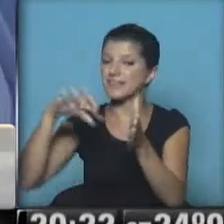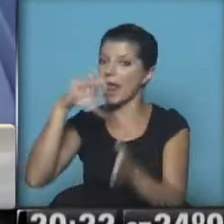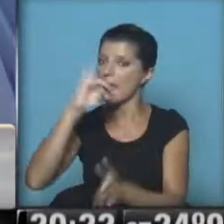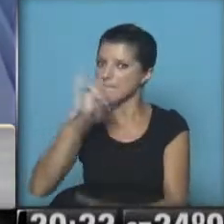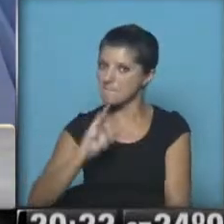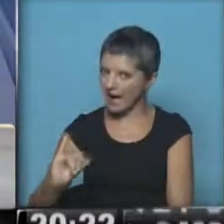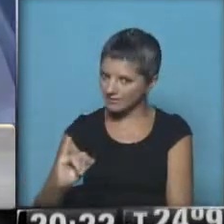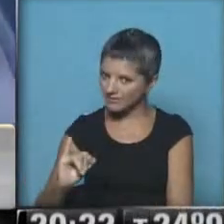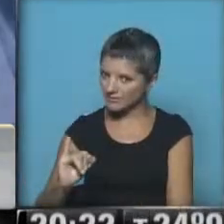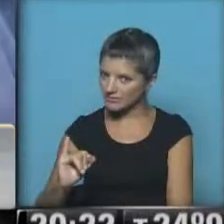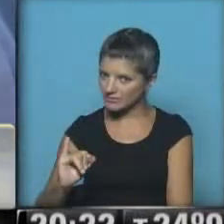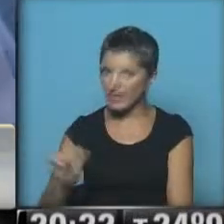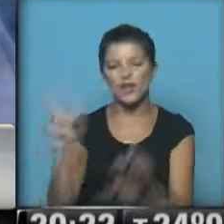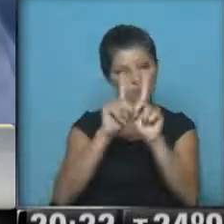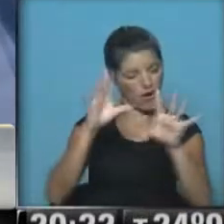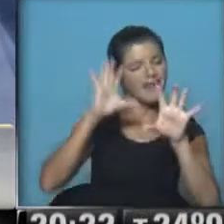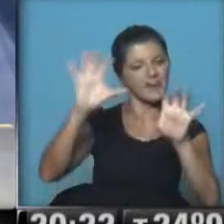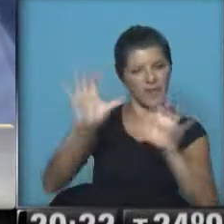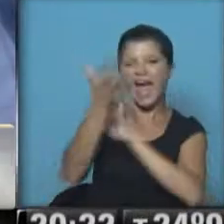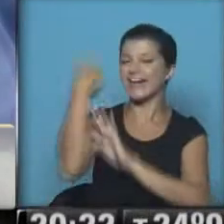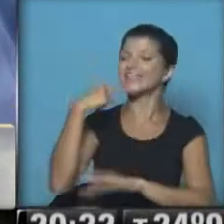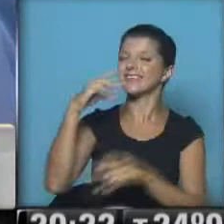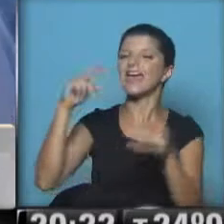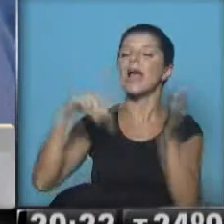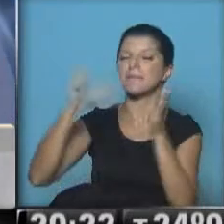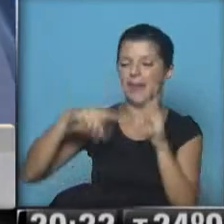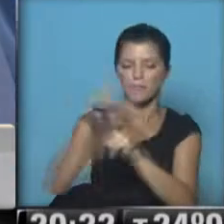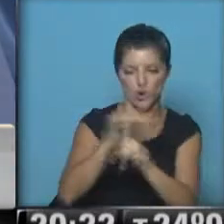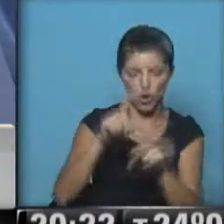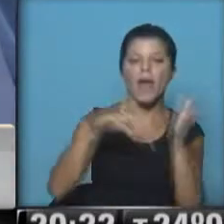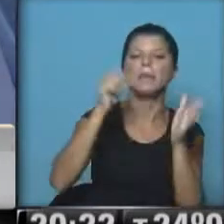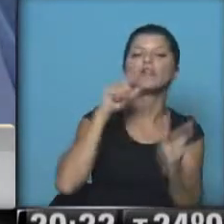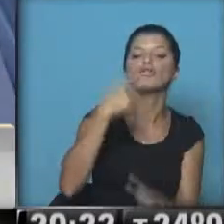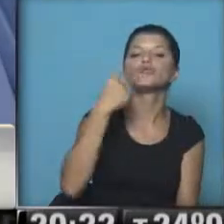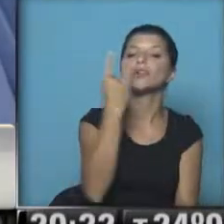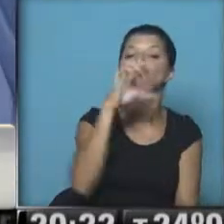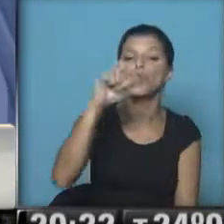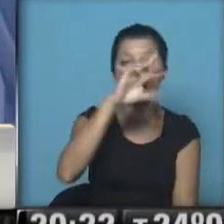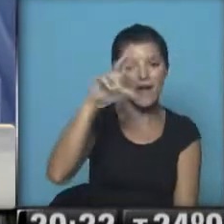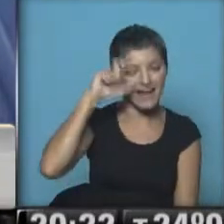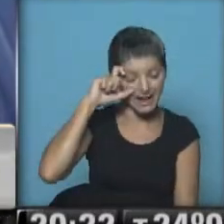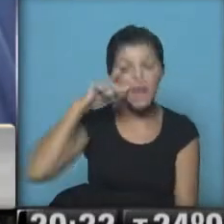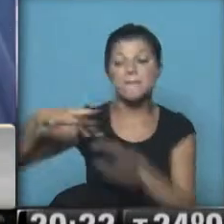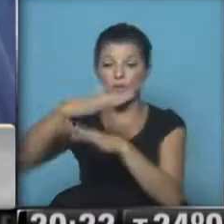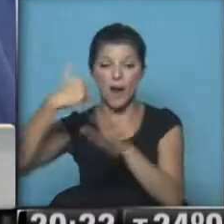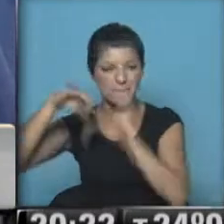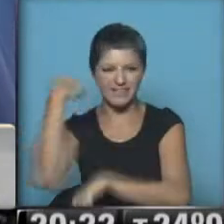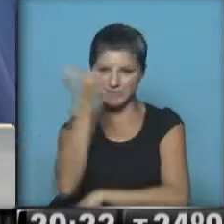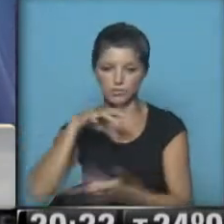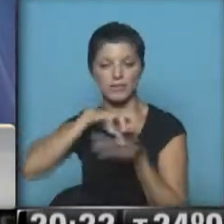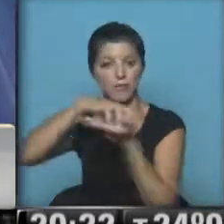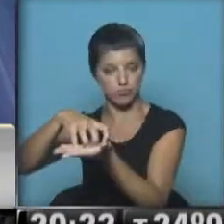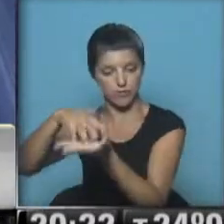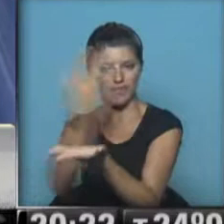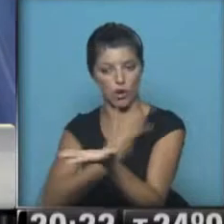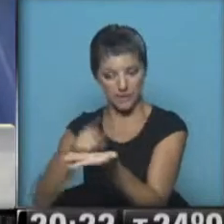la capital de Bolivia no, recordemos que la capital es Sucre, pero el lugar más poblado, más importante, donde está la sede del gobierno, es La